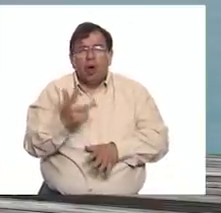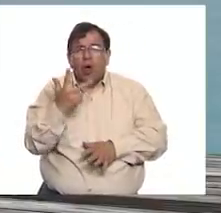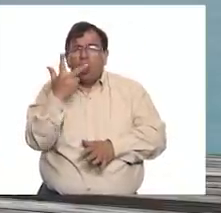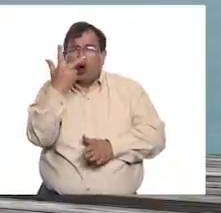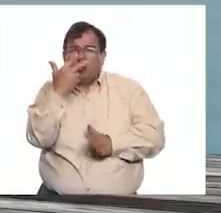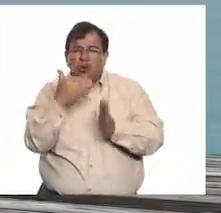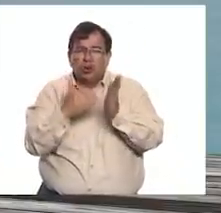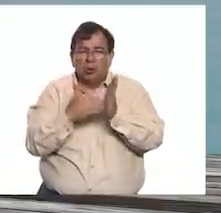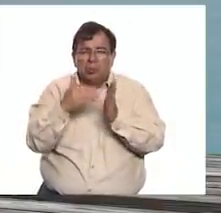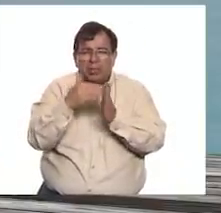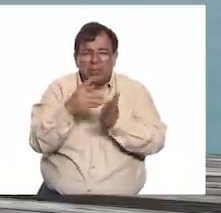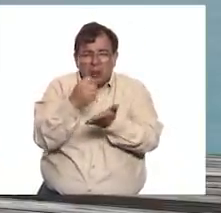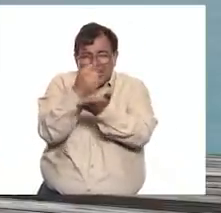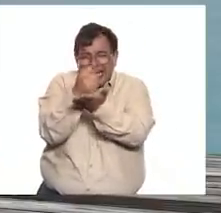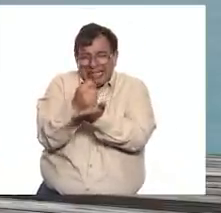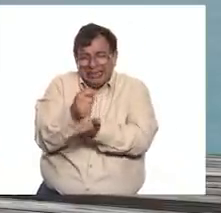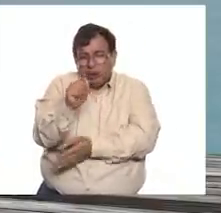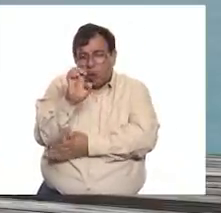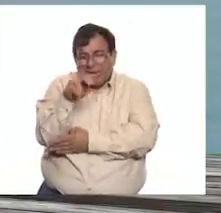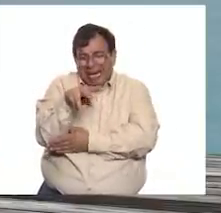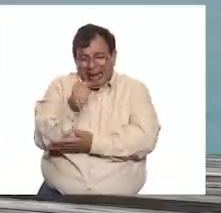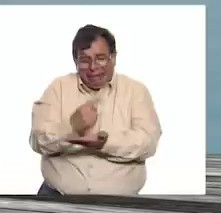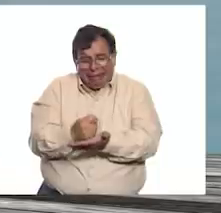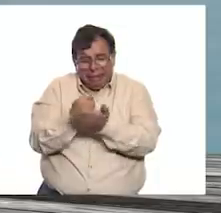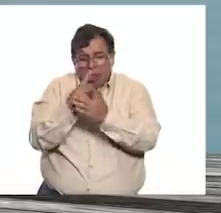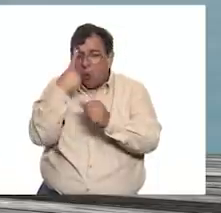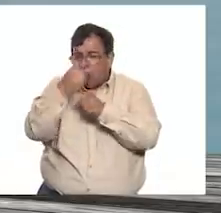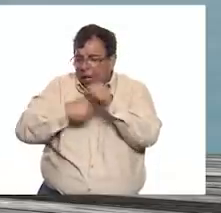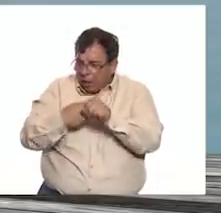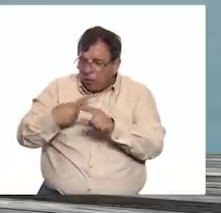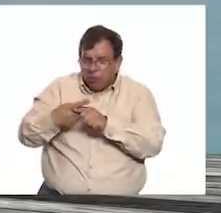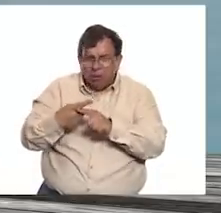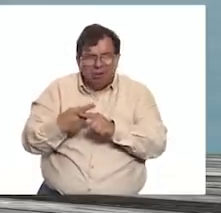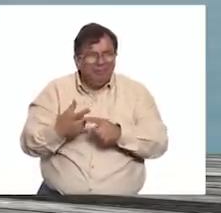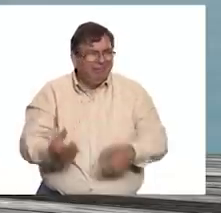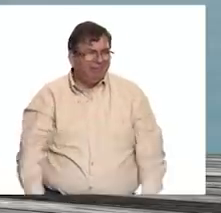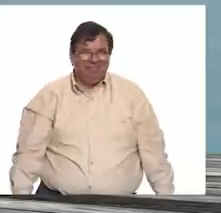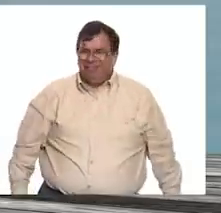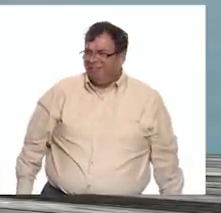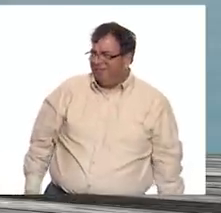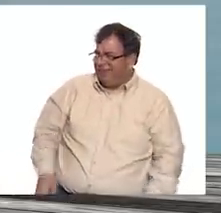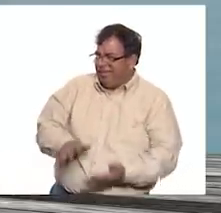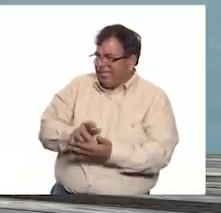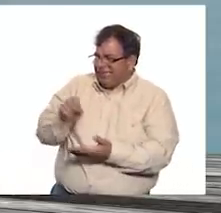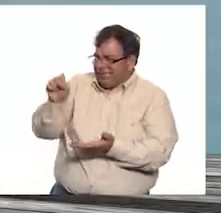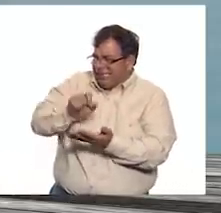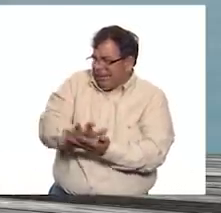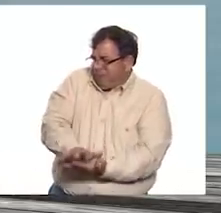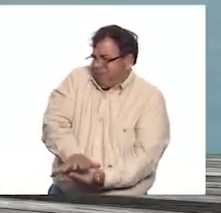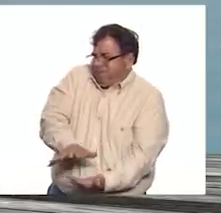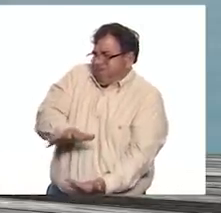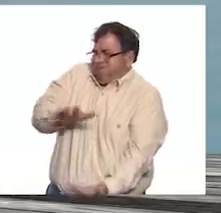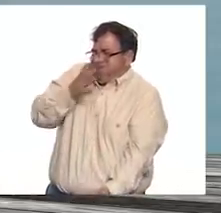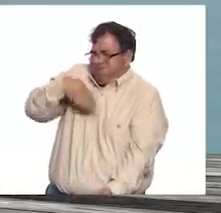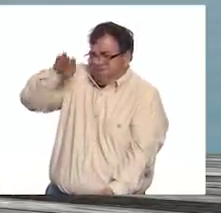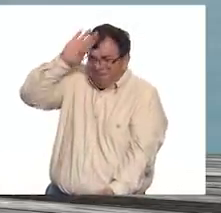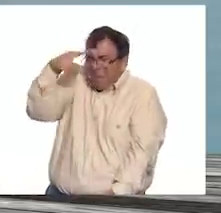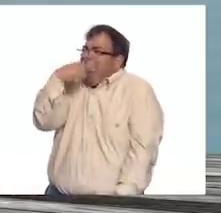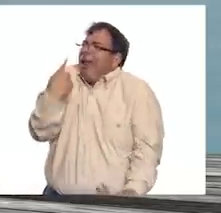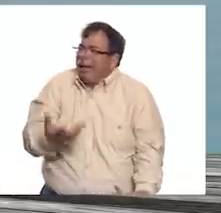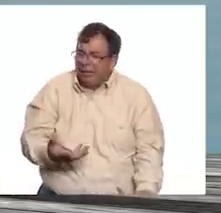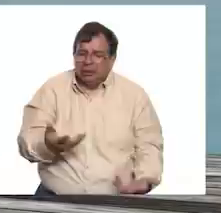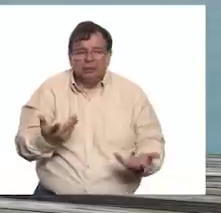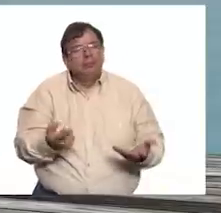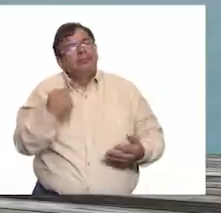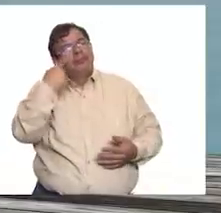de toneladas de sal al año. ¿Y para qué tanta sal? ¿Para qué usan tanta sal? Bueno, como vimos en